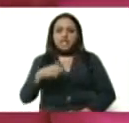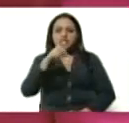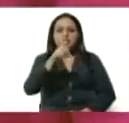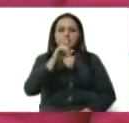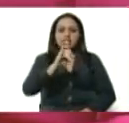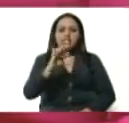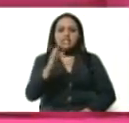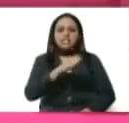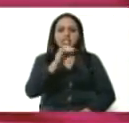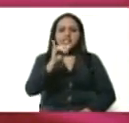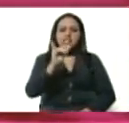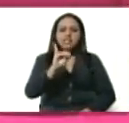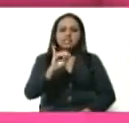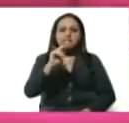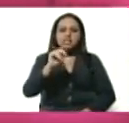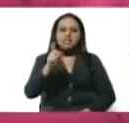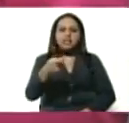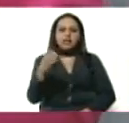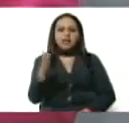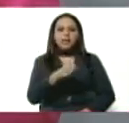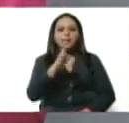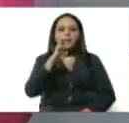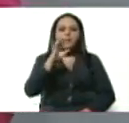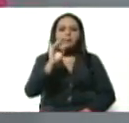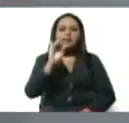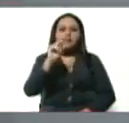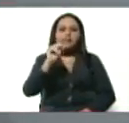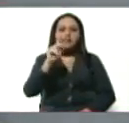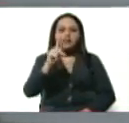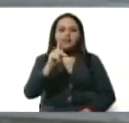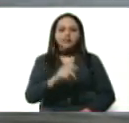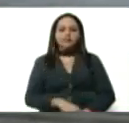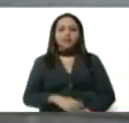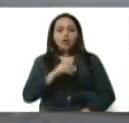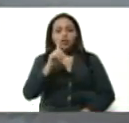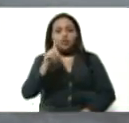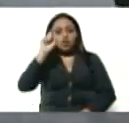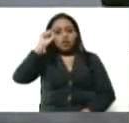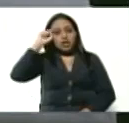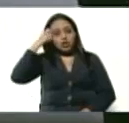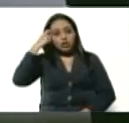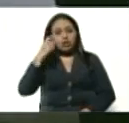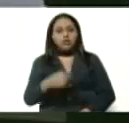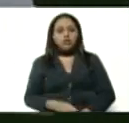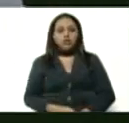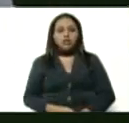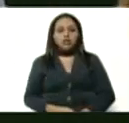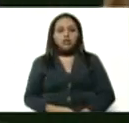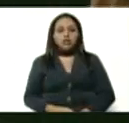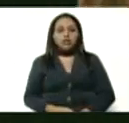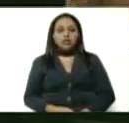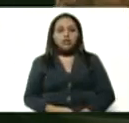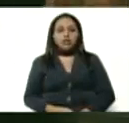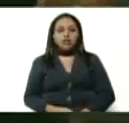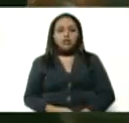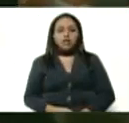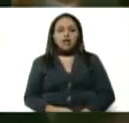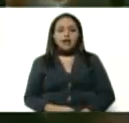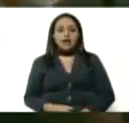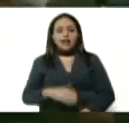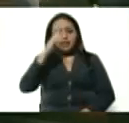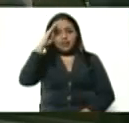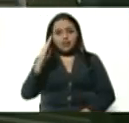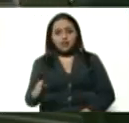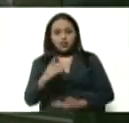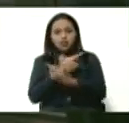El primero de ellos, en ocasión del aniversario del Ejército Popular de Liberación China. Muy